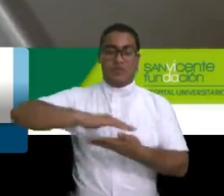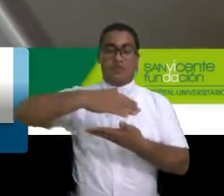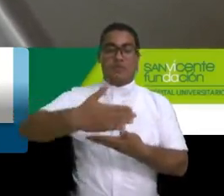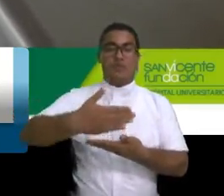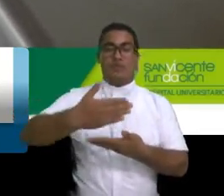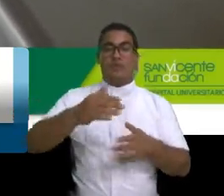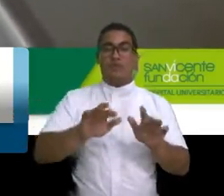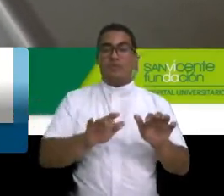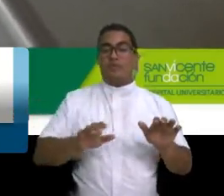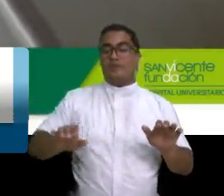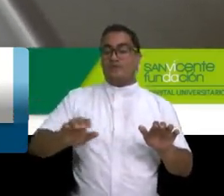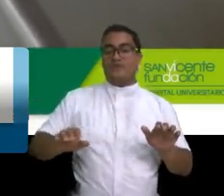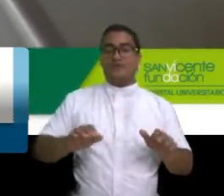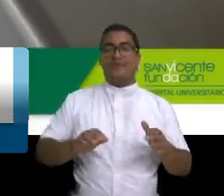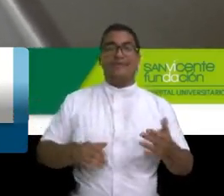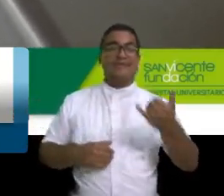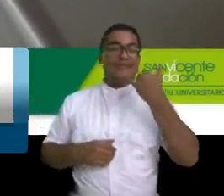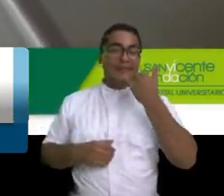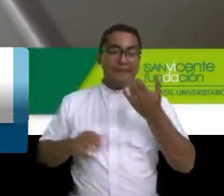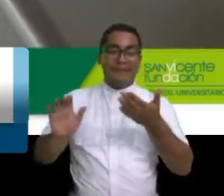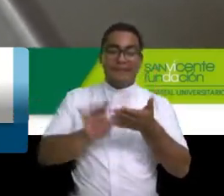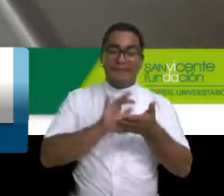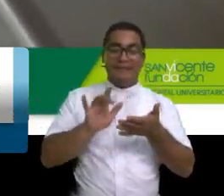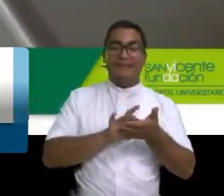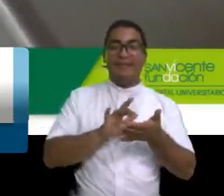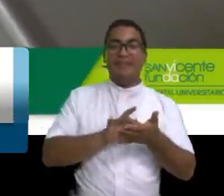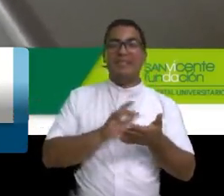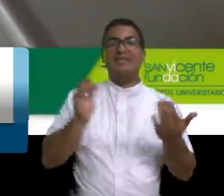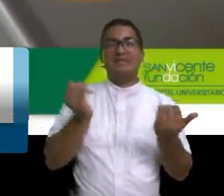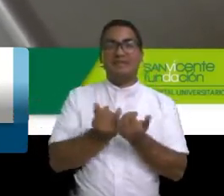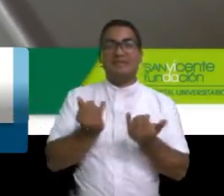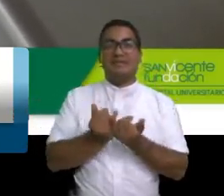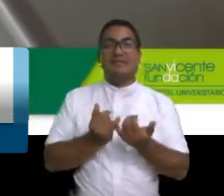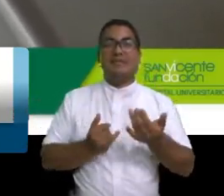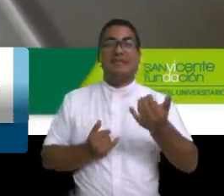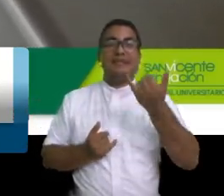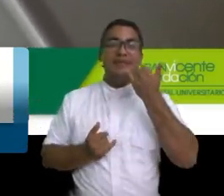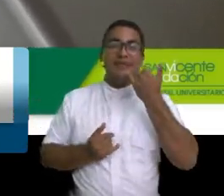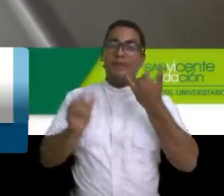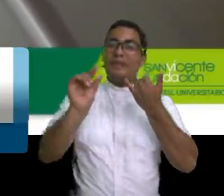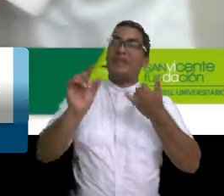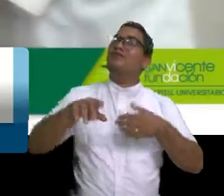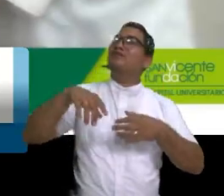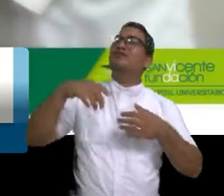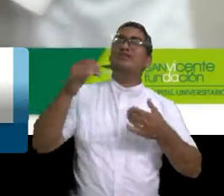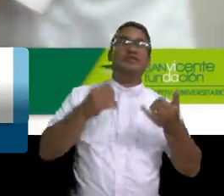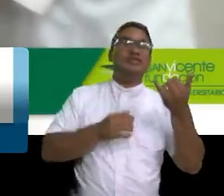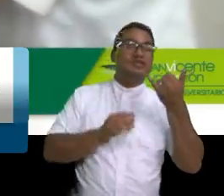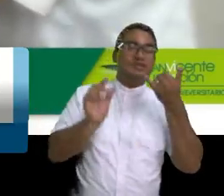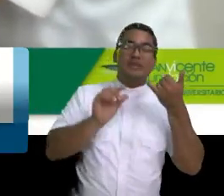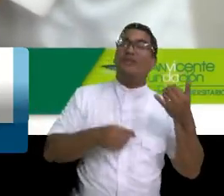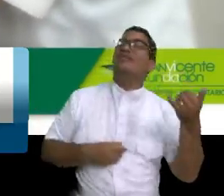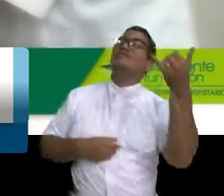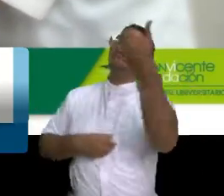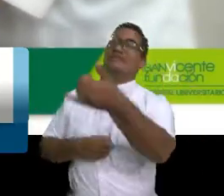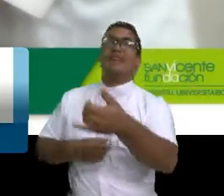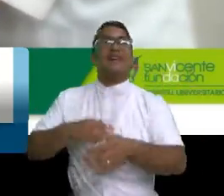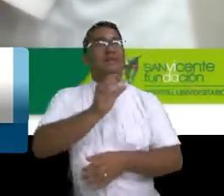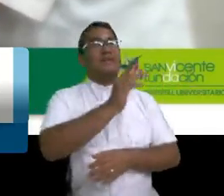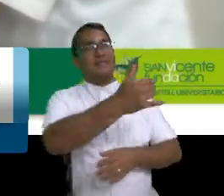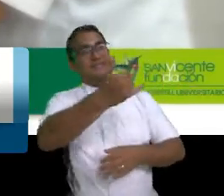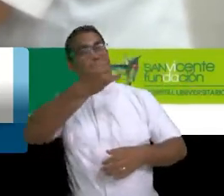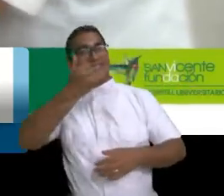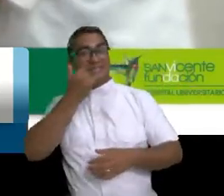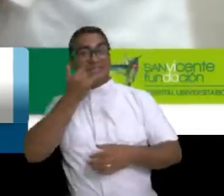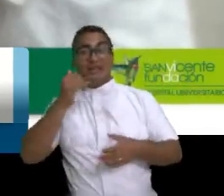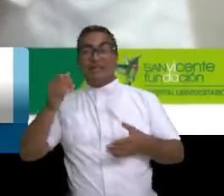MAO. Celular. ¿Ya? El celular, e incluso el celular nosotros nos prestamos unos a otros. Uno que ande con un problema